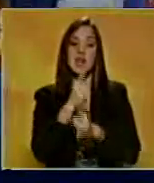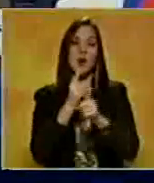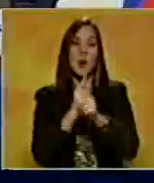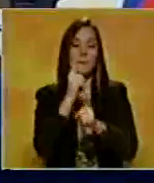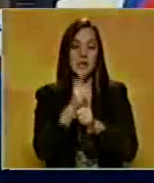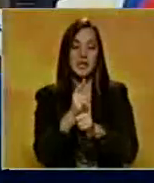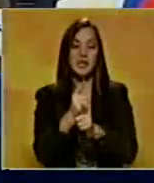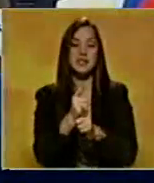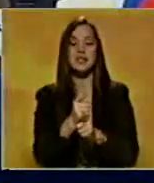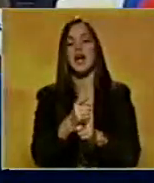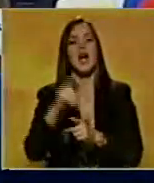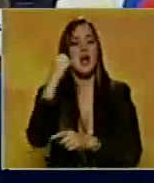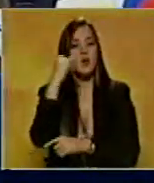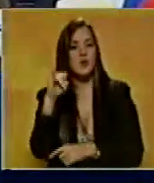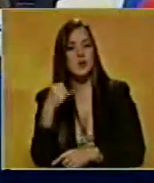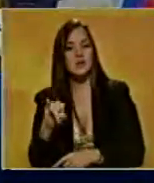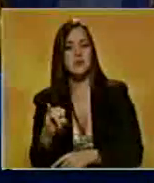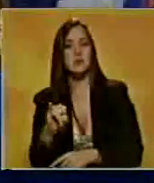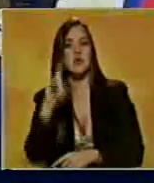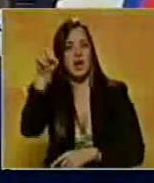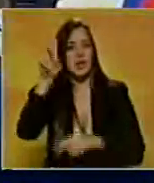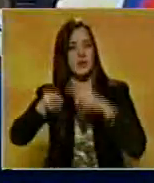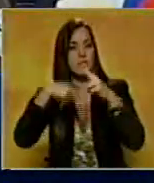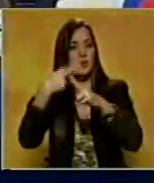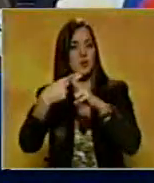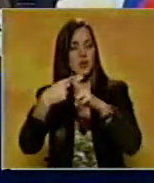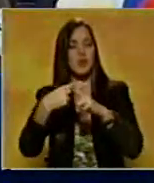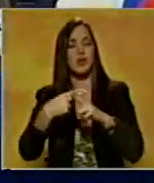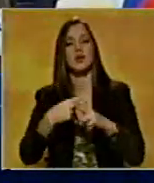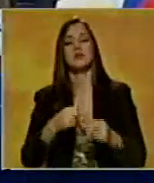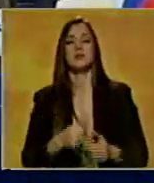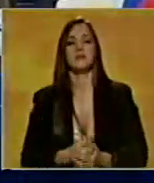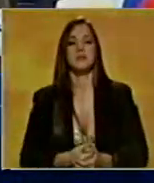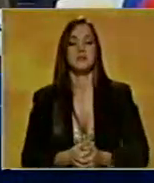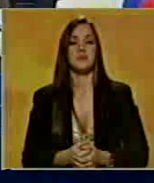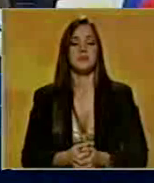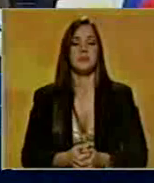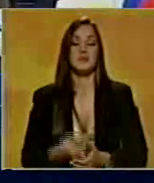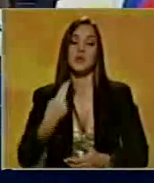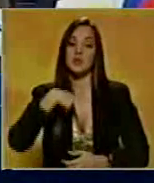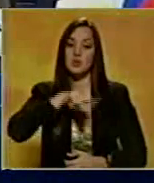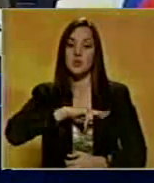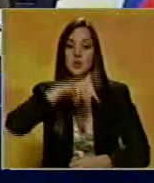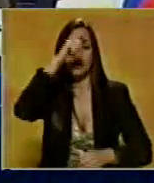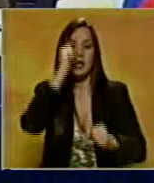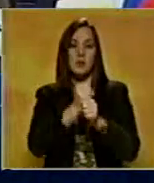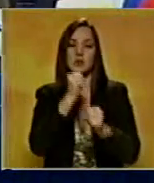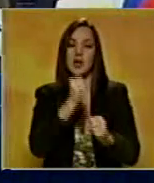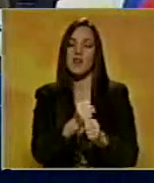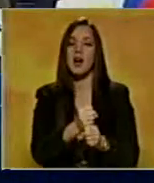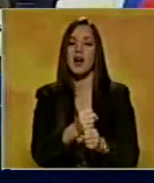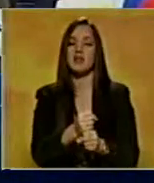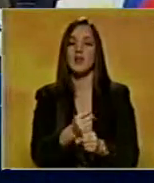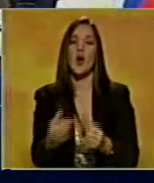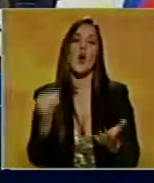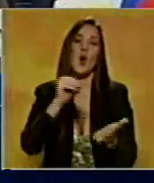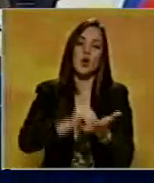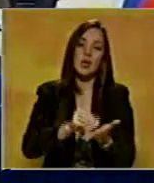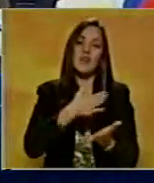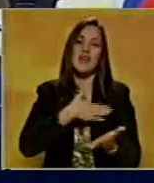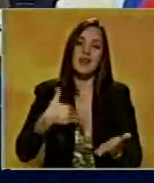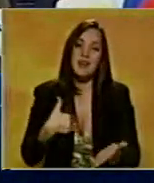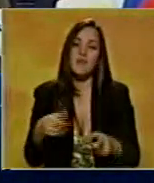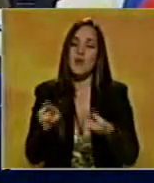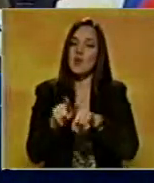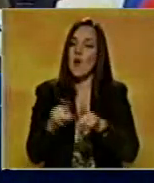Zulia en el gimnasio Luis Ramos de Puerto La Cruz. Estamos trabajando sencillamente para volver a ser los mejores. Como